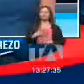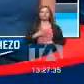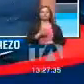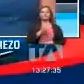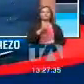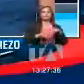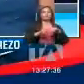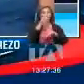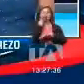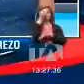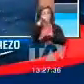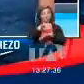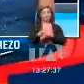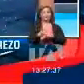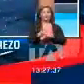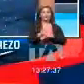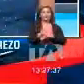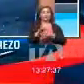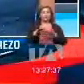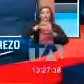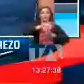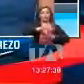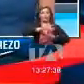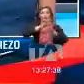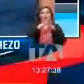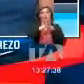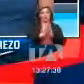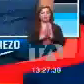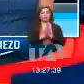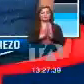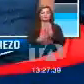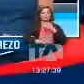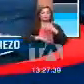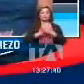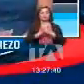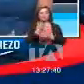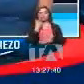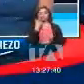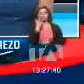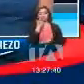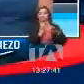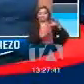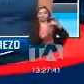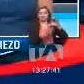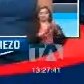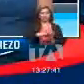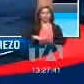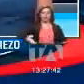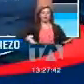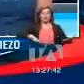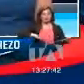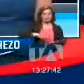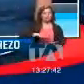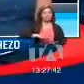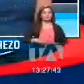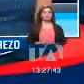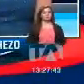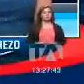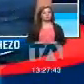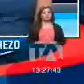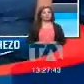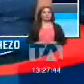Amigos, buenas tardes. También desde la Asamblea Nacional hubo otro pedido. Todo esto evidencia el caos en el que el Consejo de Participación Ciudadana